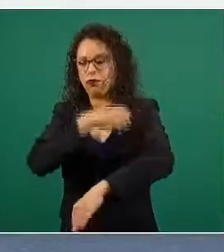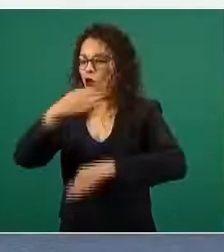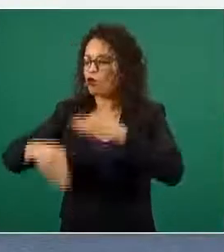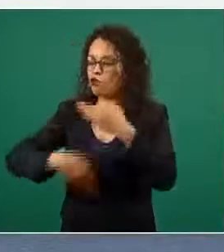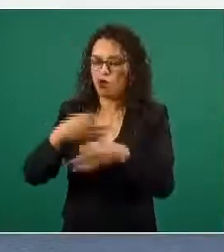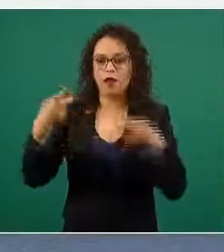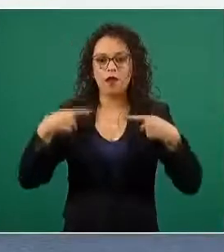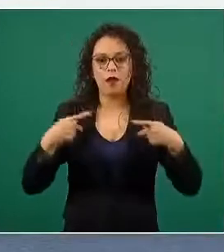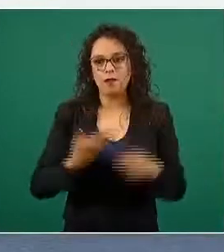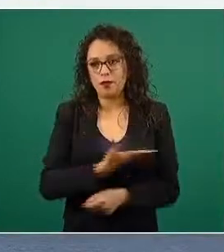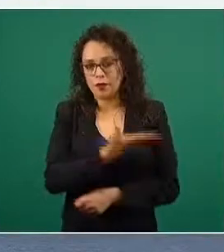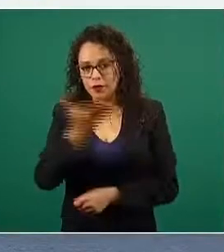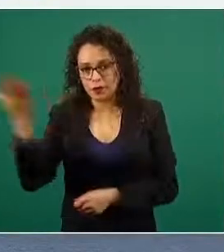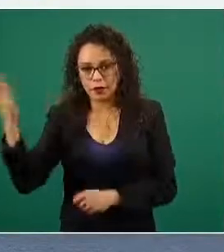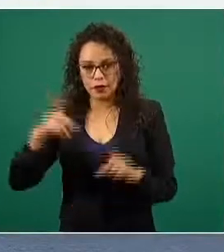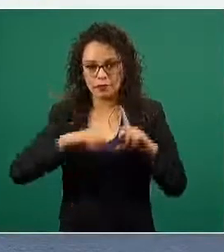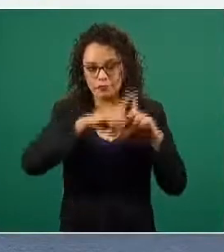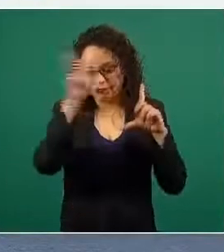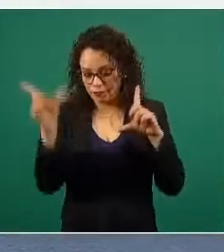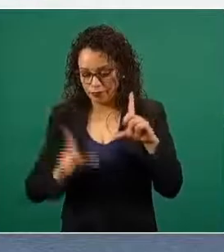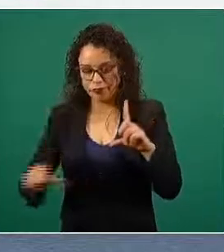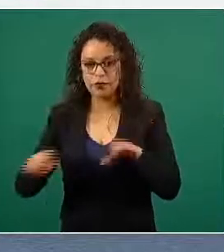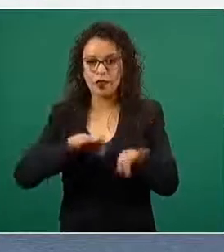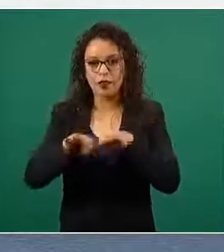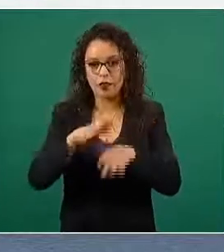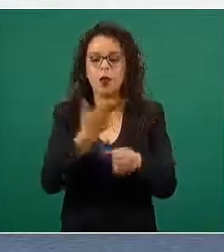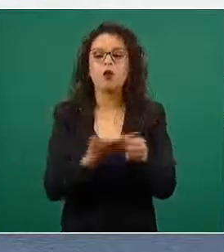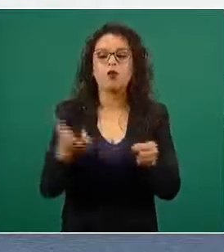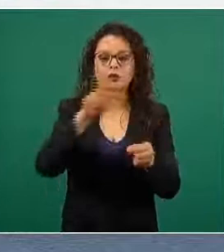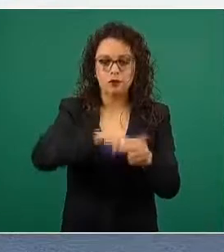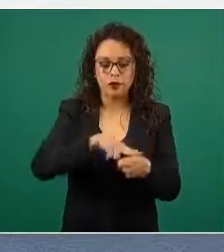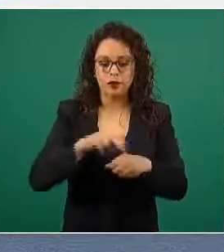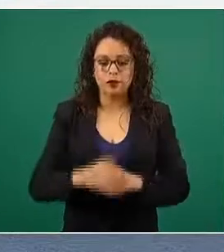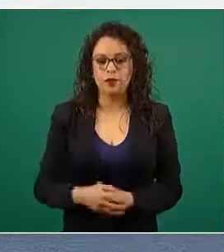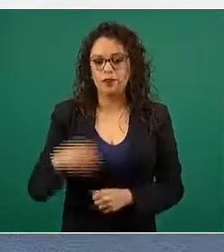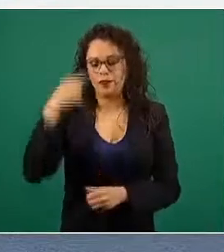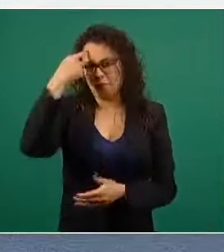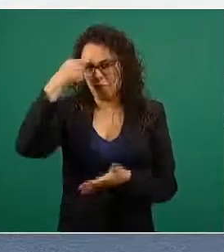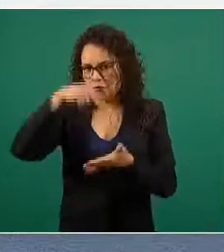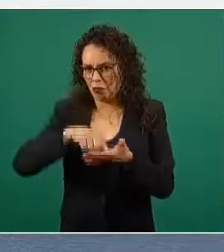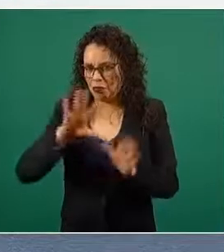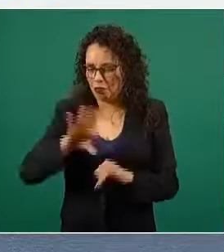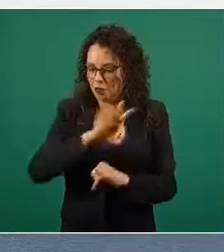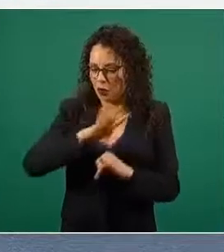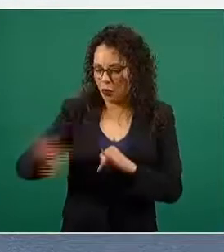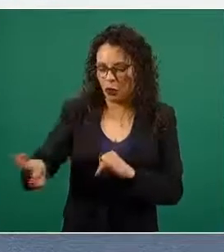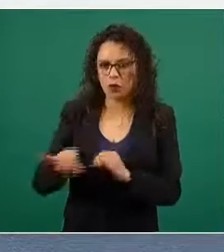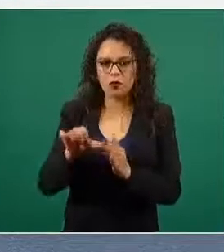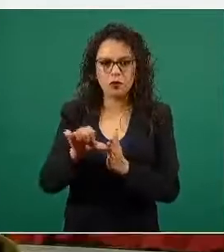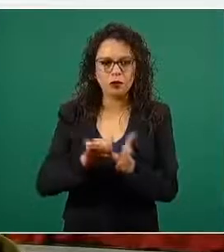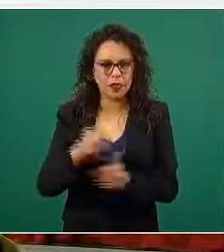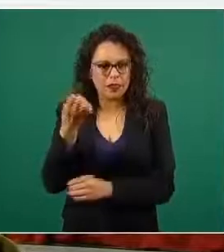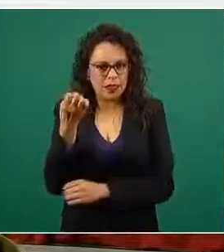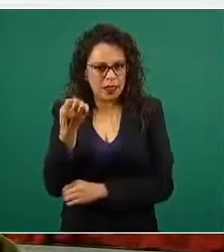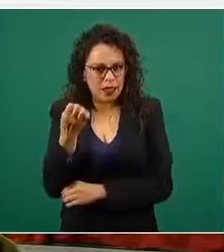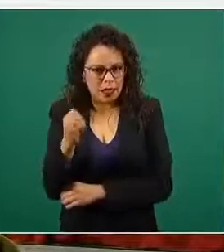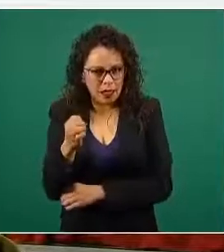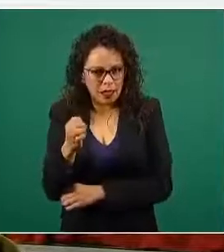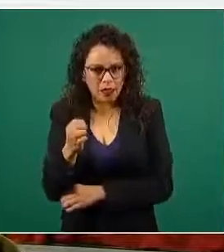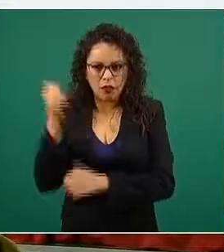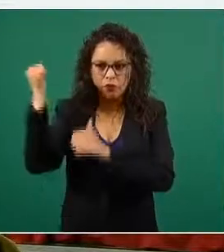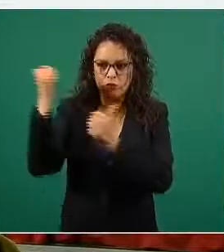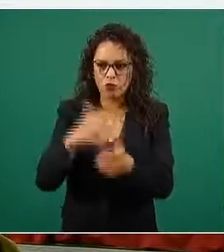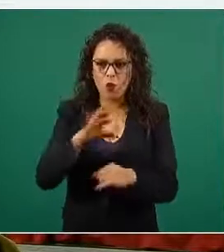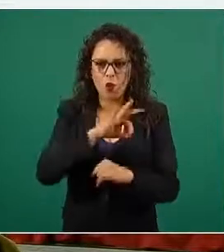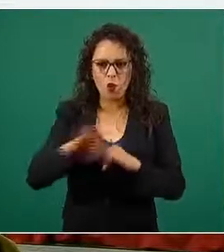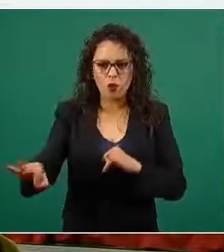de salud del resto del país. Estimamos que para finales de enero, para el último embarque, que serán